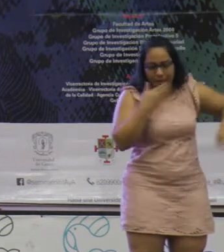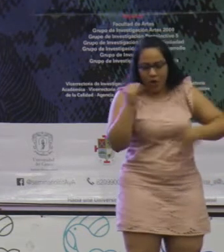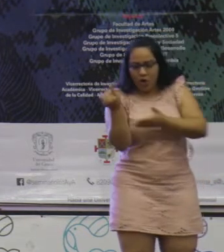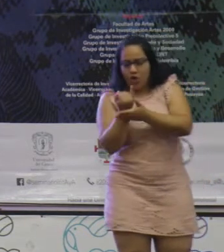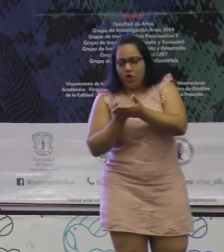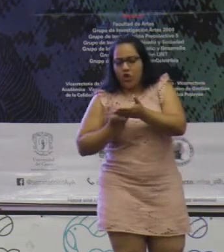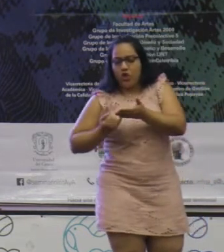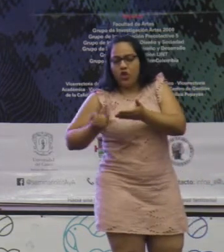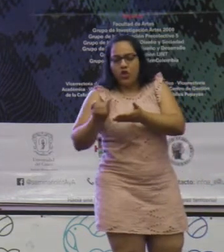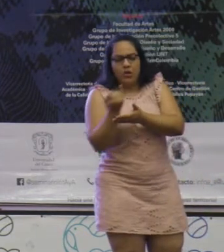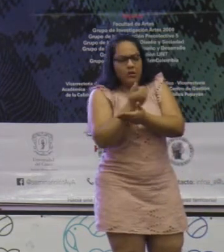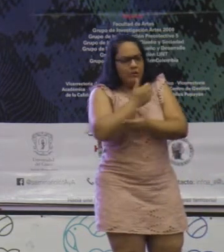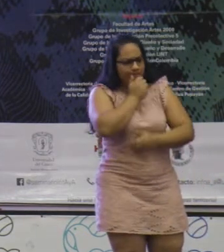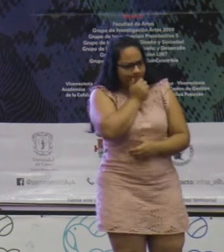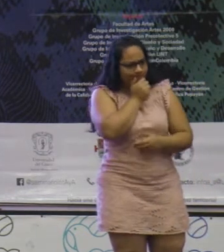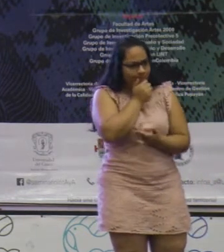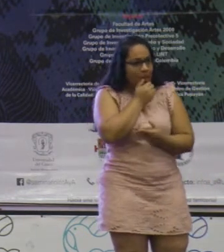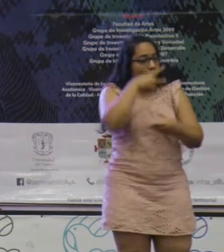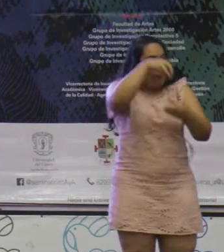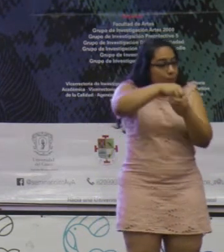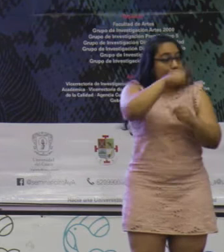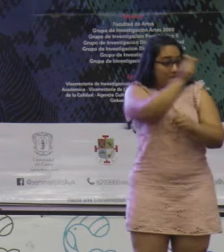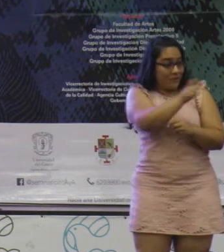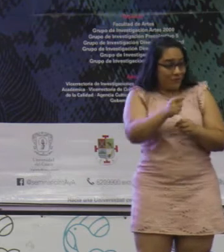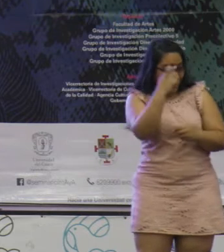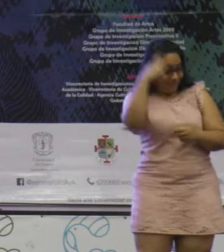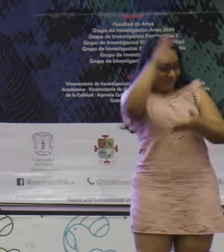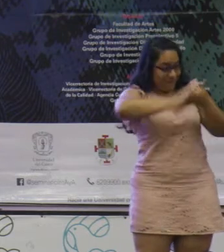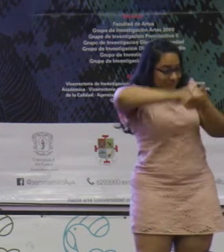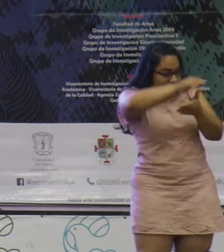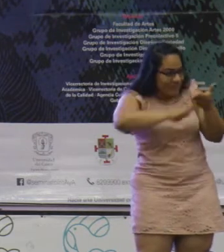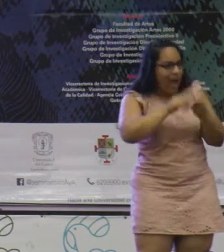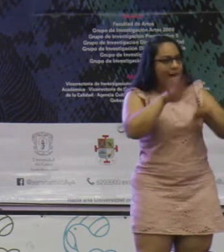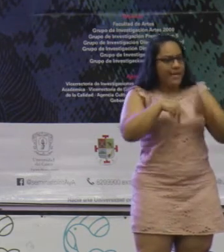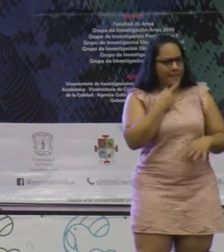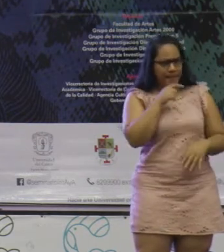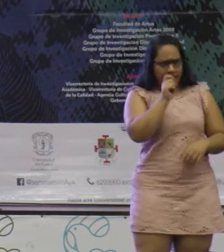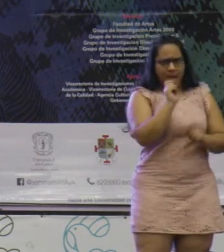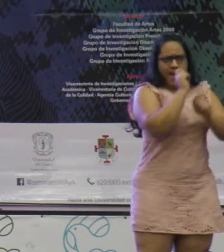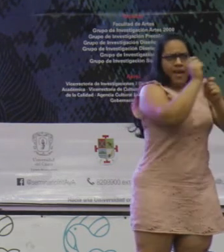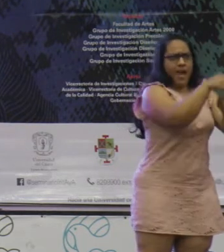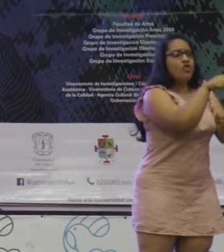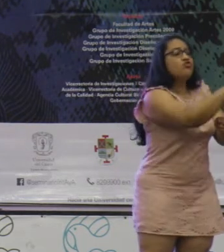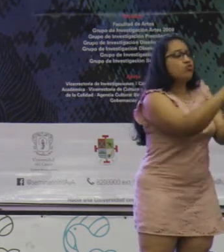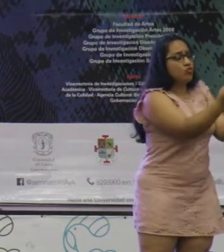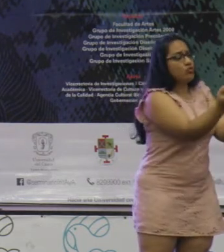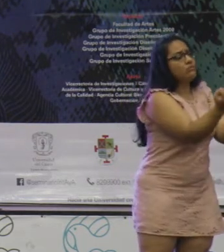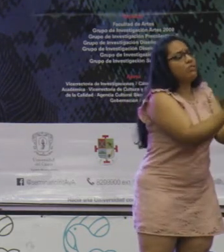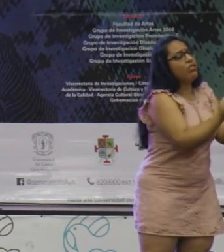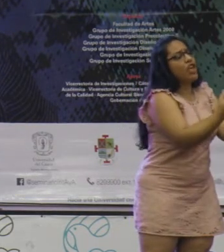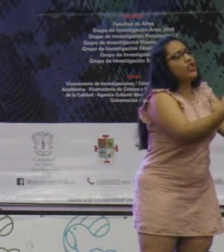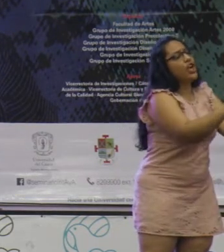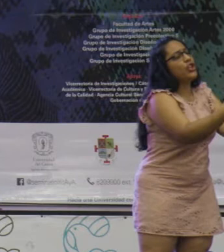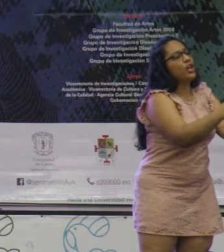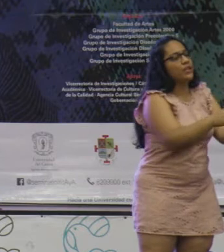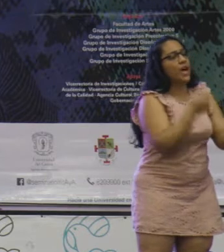volvían ilustradores. Y muy dentro del gremio de los pintores, por ejemplo, es peyorativo llamar a un pintor, decirle tu trabajo es muy ilustrativo,